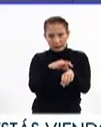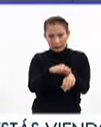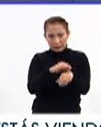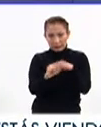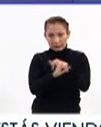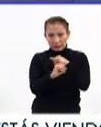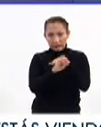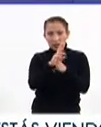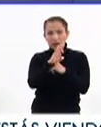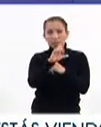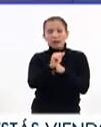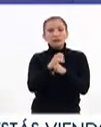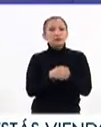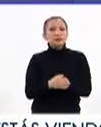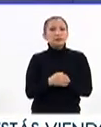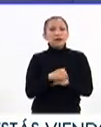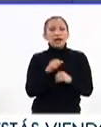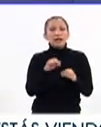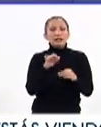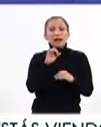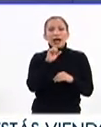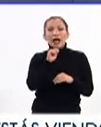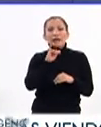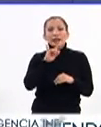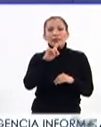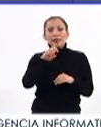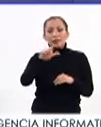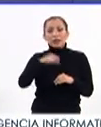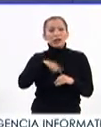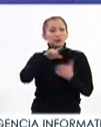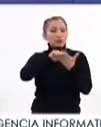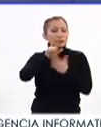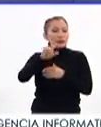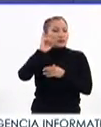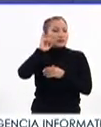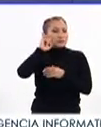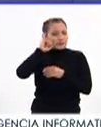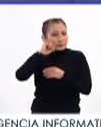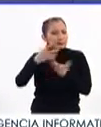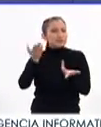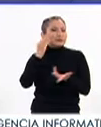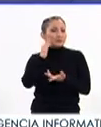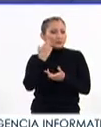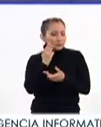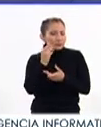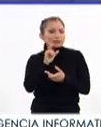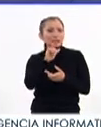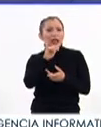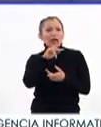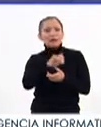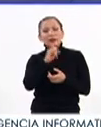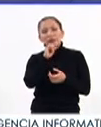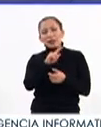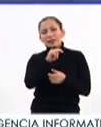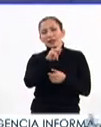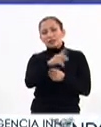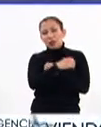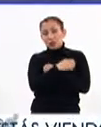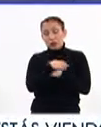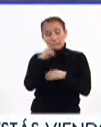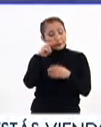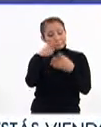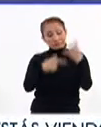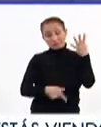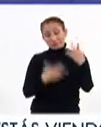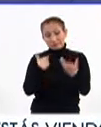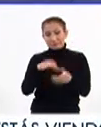nuestras redes sociales, a través de la Agencia Informativa de Educación de México, Twitter, Facebook, Instagram, YouTube, también por supuesto por la página de Televisión Educativa, así que